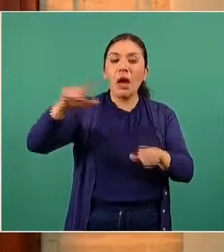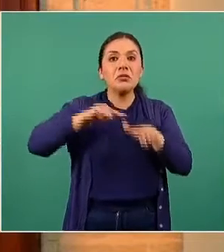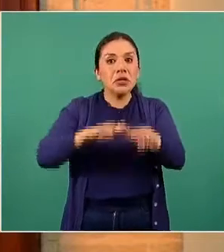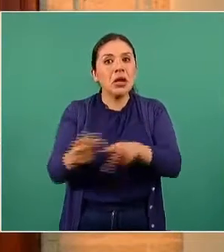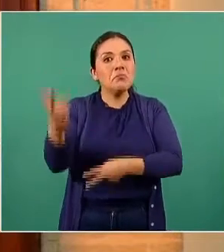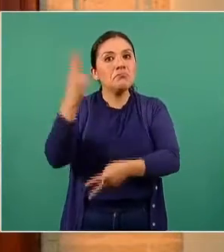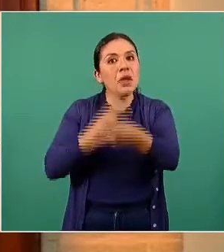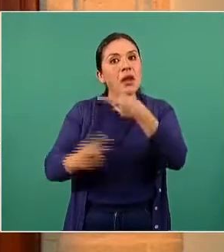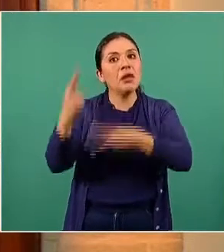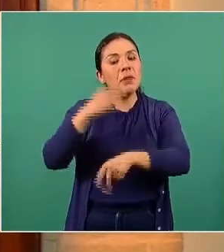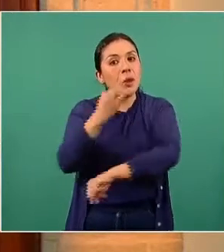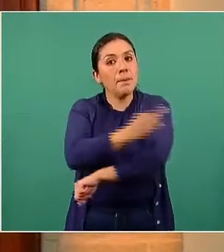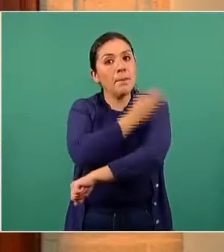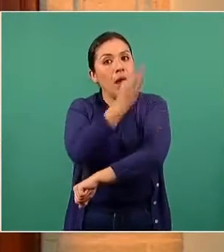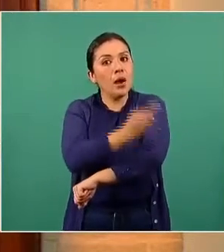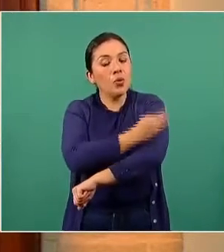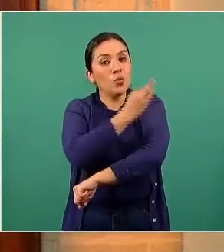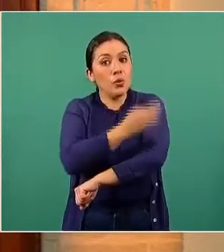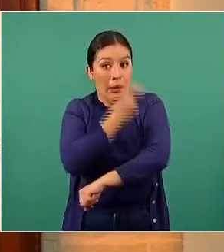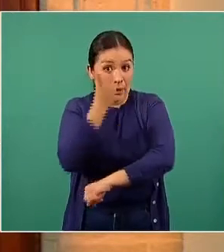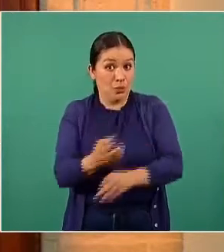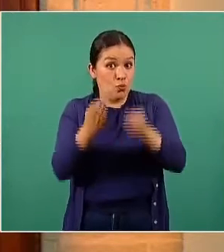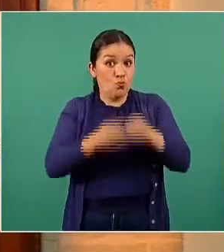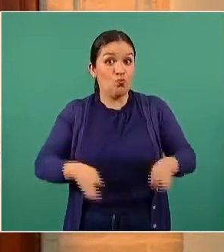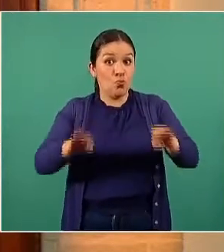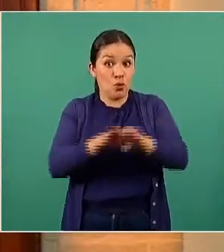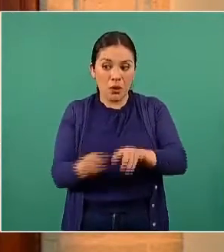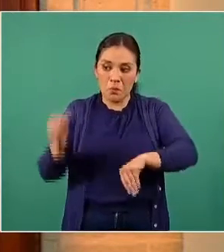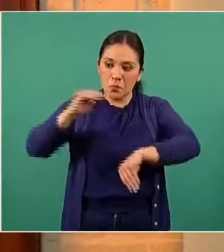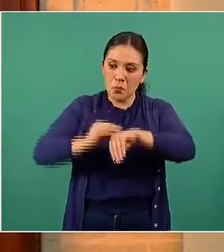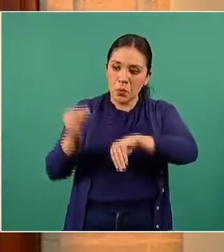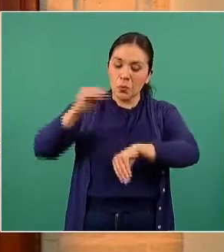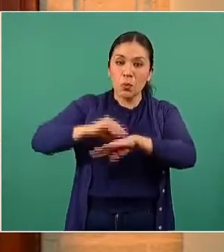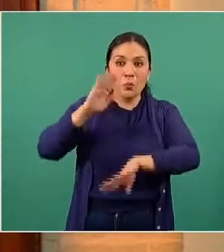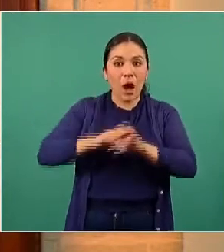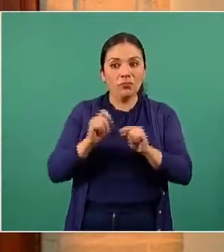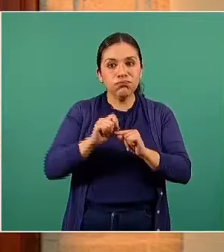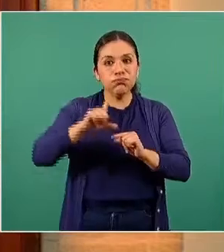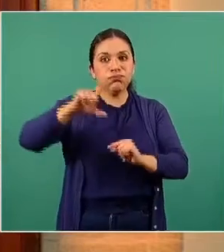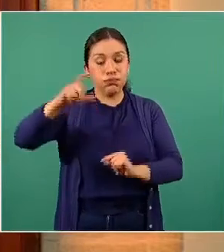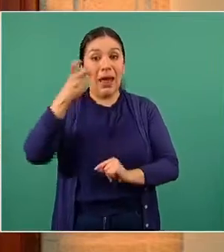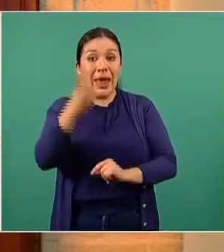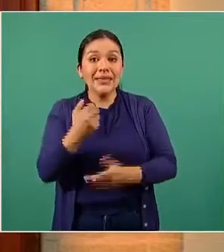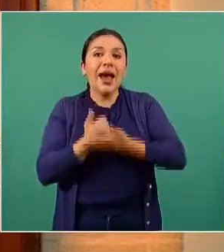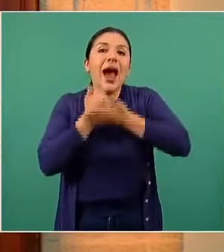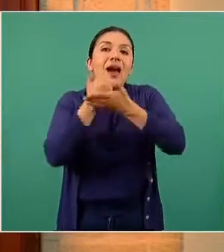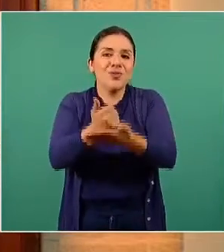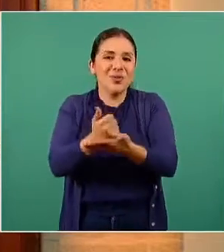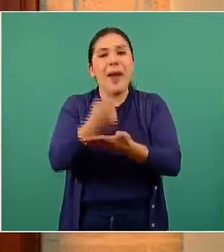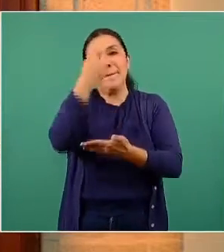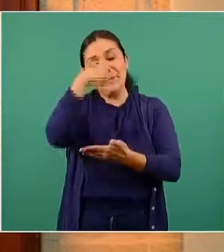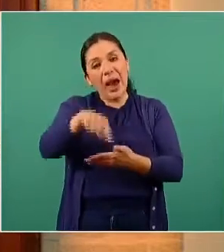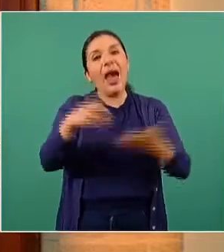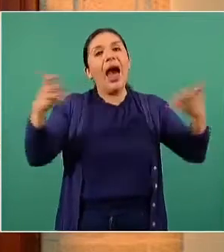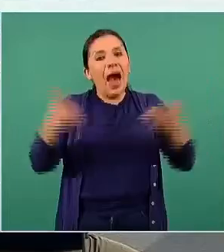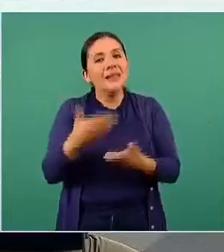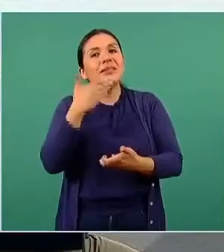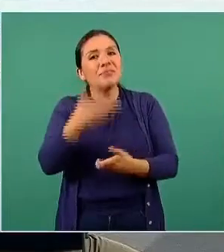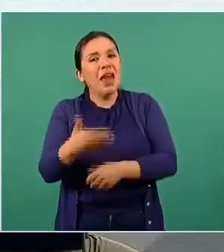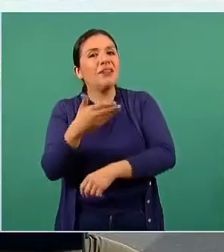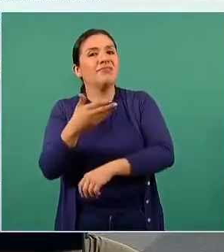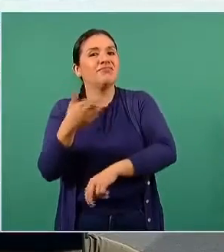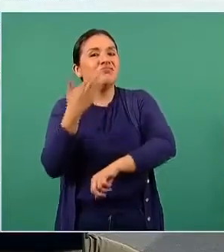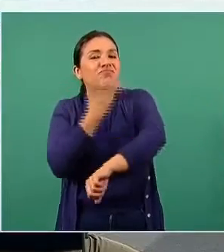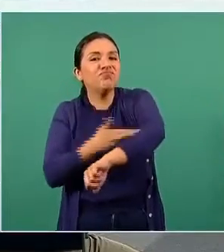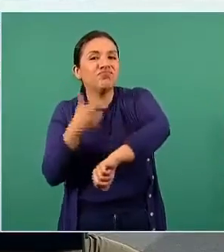llegadas de vacuna semana con semana son importantes y han incrementado, lo cual obviamente ha contribuido a los logros que estábamos